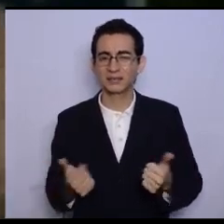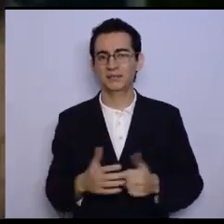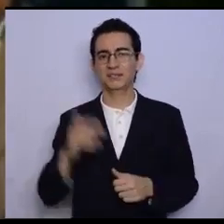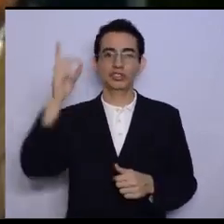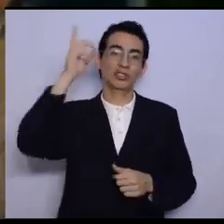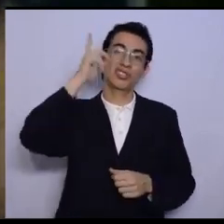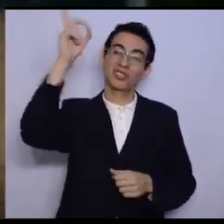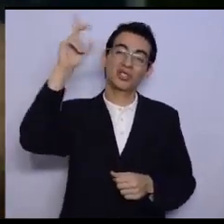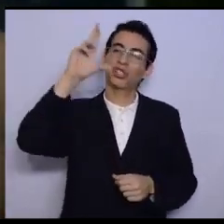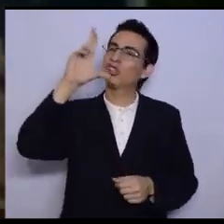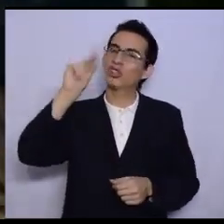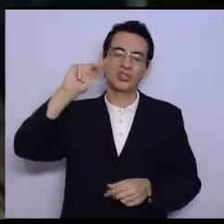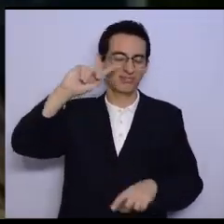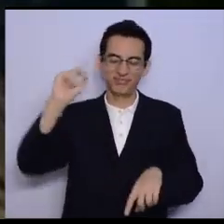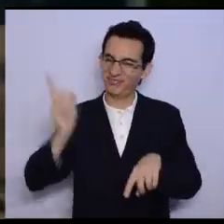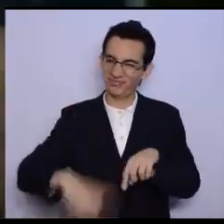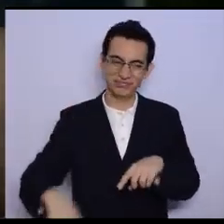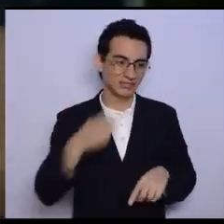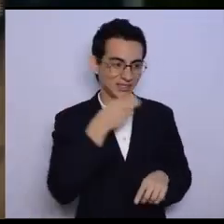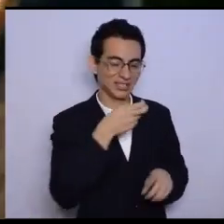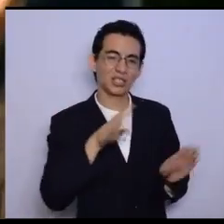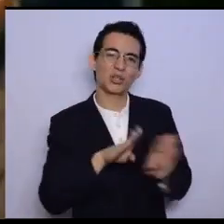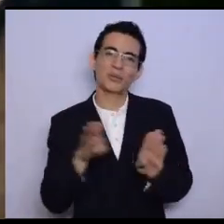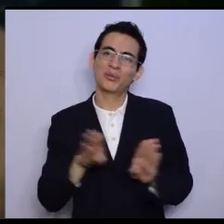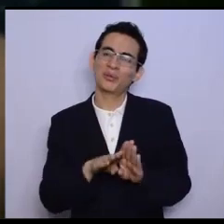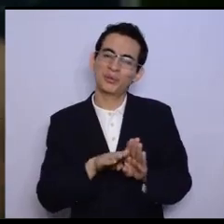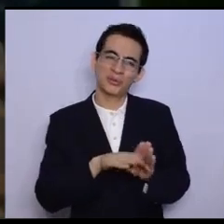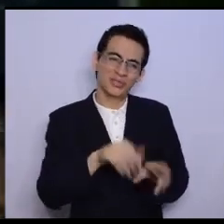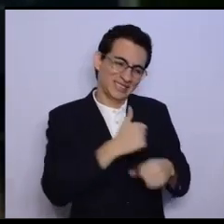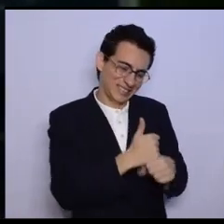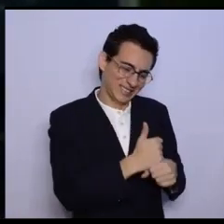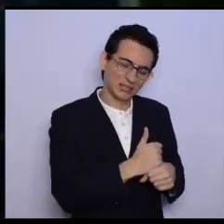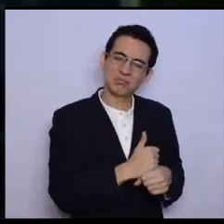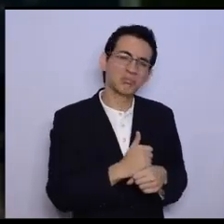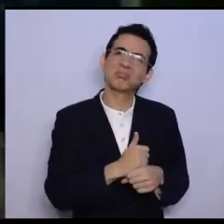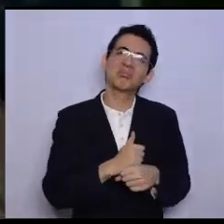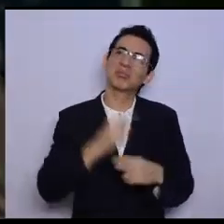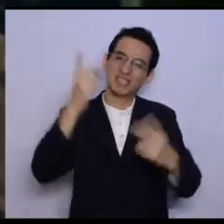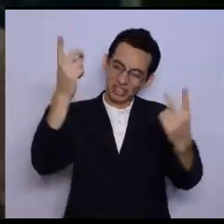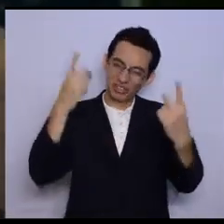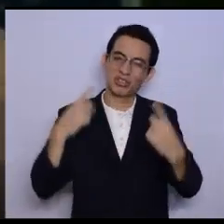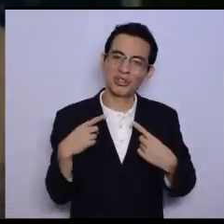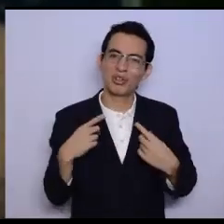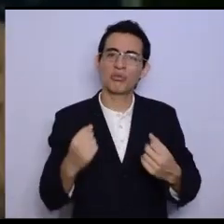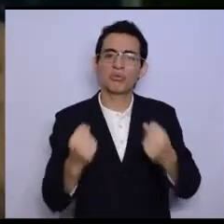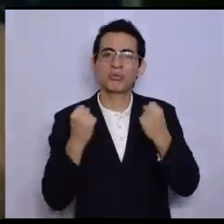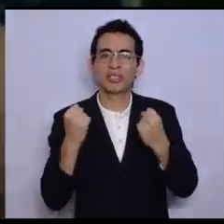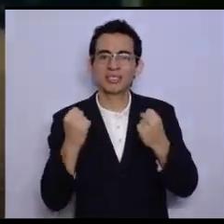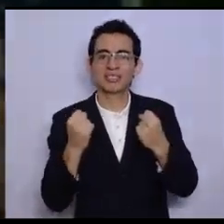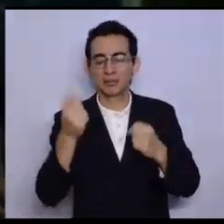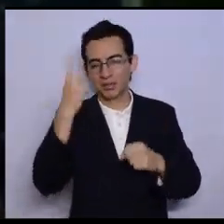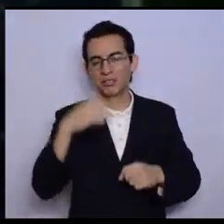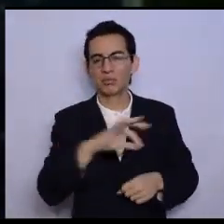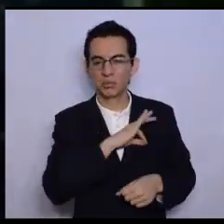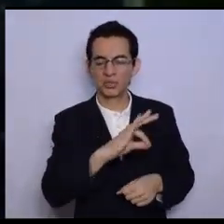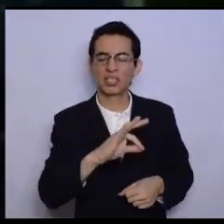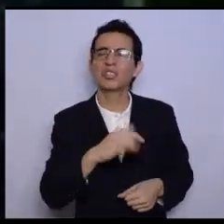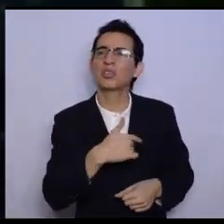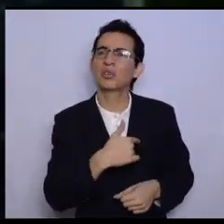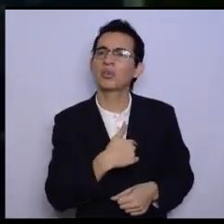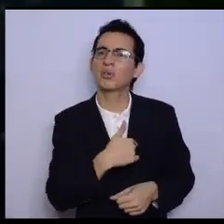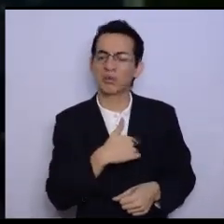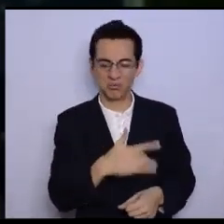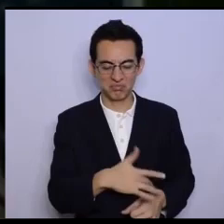Dios no le quitó ese aguijón, pero le dio a Pablo las fuerzas para soportarlo. Y así actúa en ocasiones Dios con